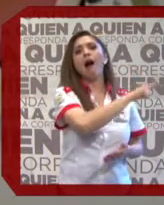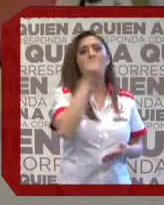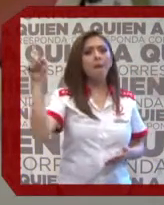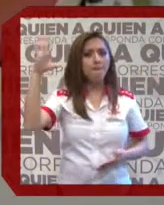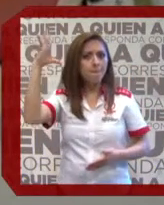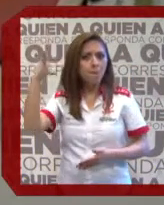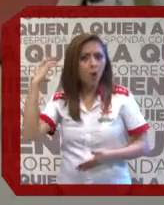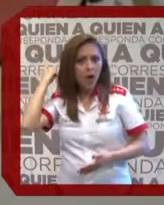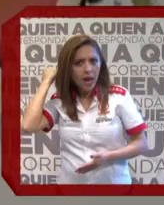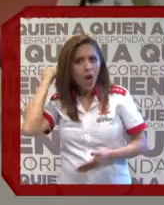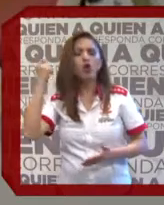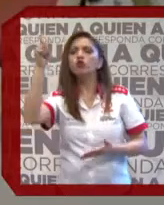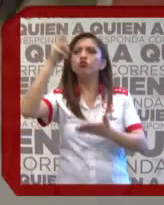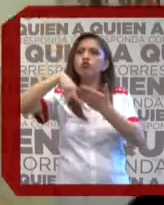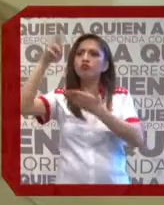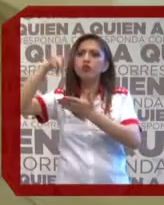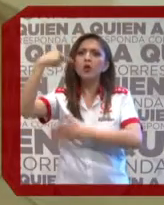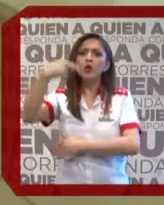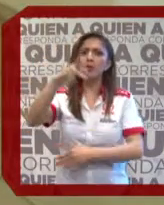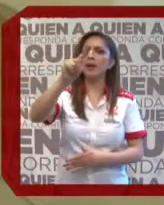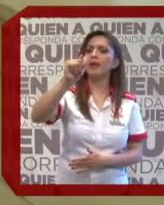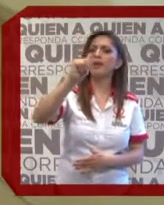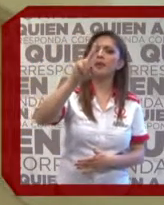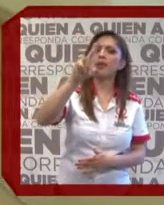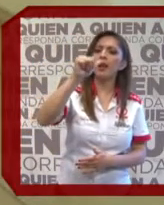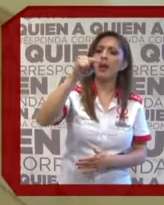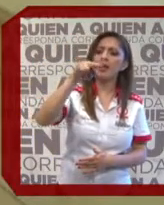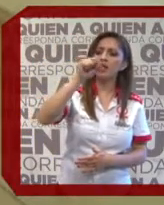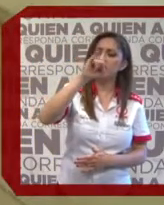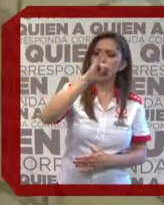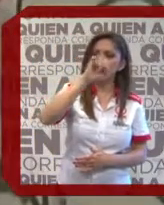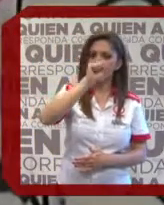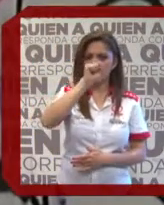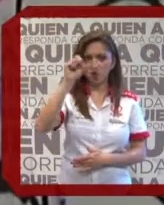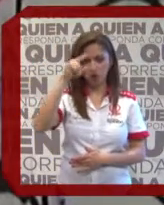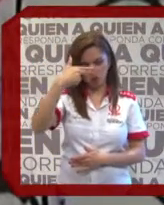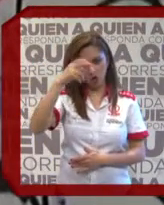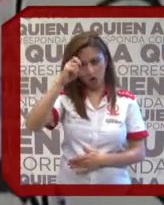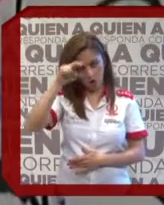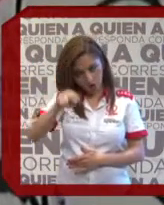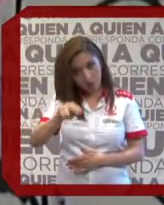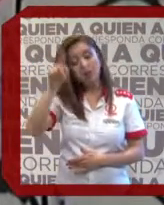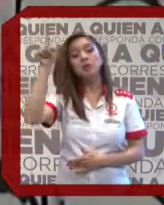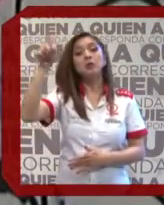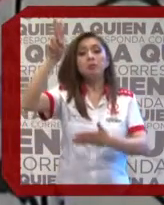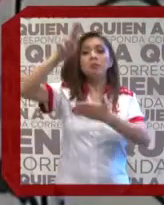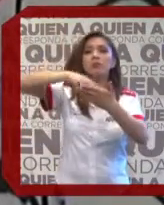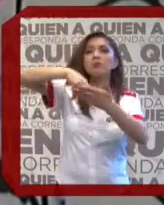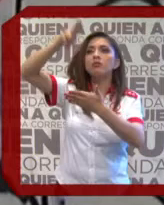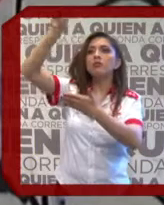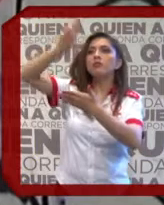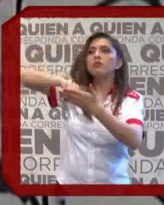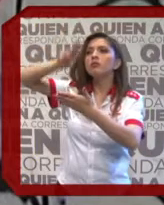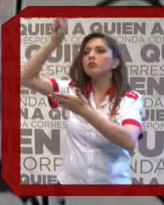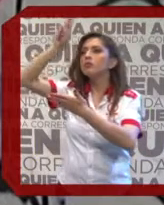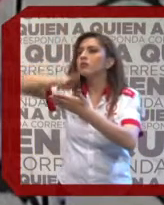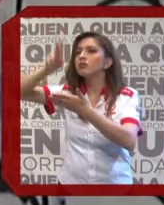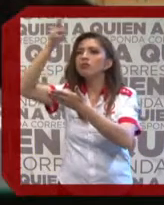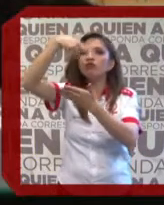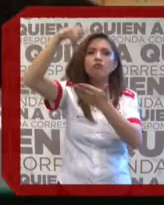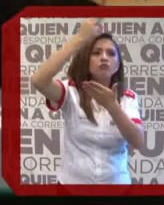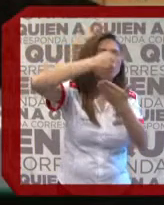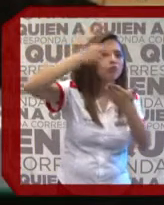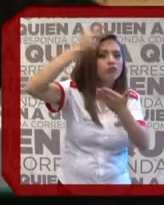colección, denominada Transitions, donde un pincel, óleo, un lienzo y su voz fueron los elementos creadores de esta